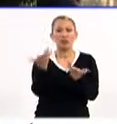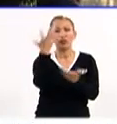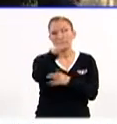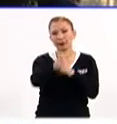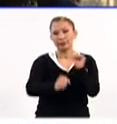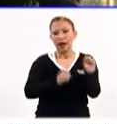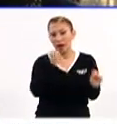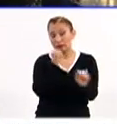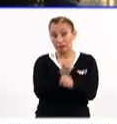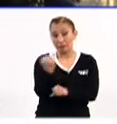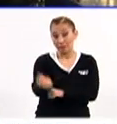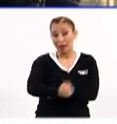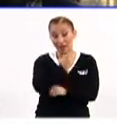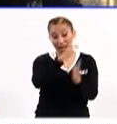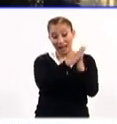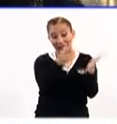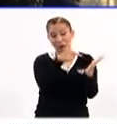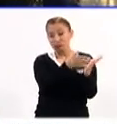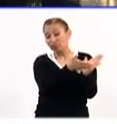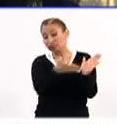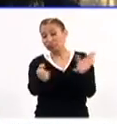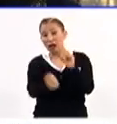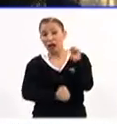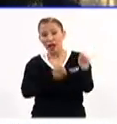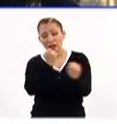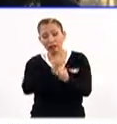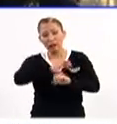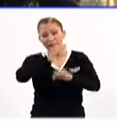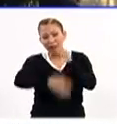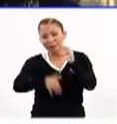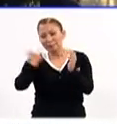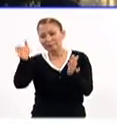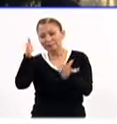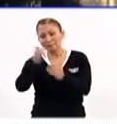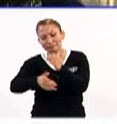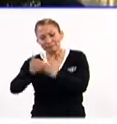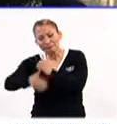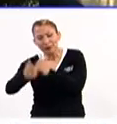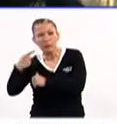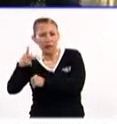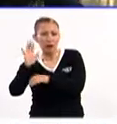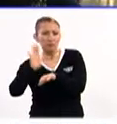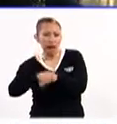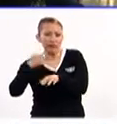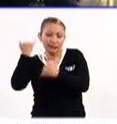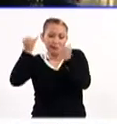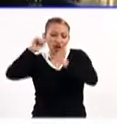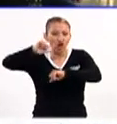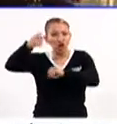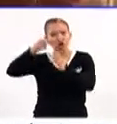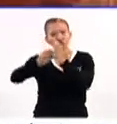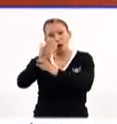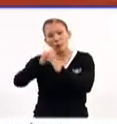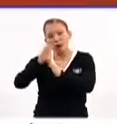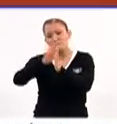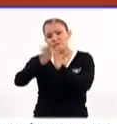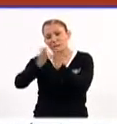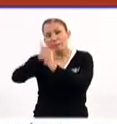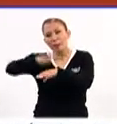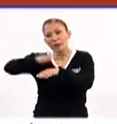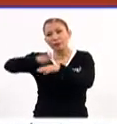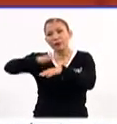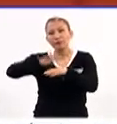década y por fortuna pues son libros que a lo largo de los años se van terminando, pero bueno, también vamos creando otros y vamos publicando,